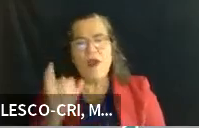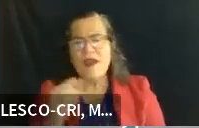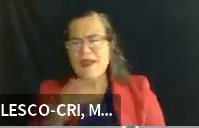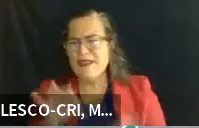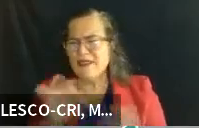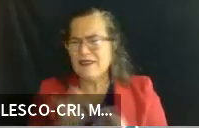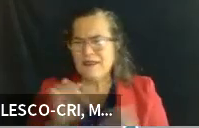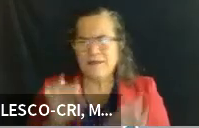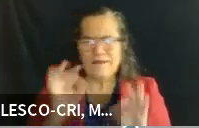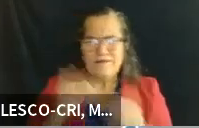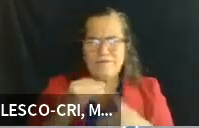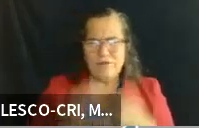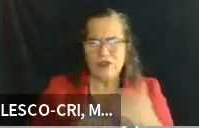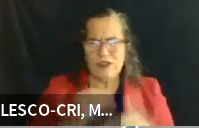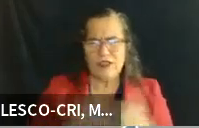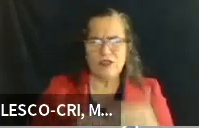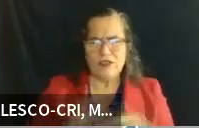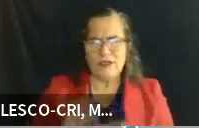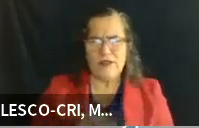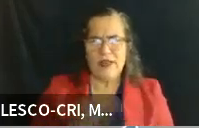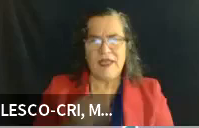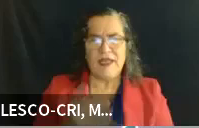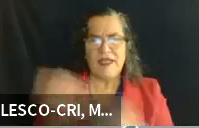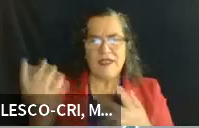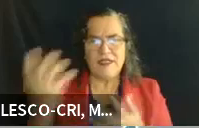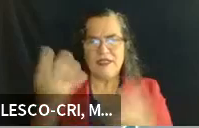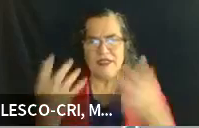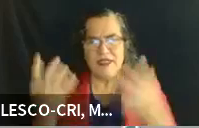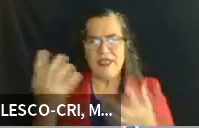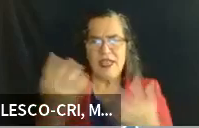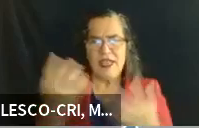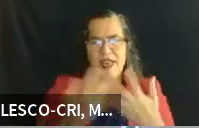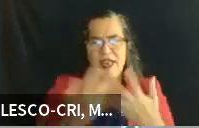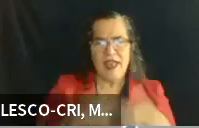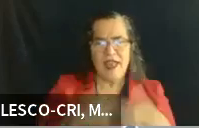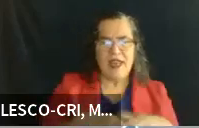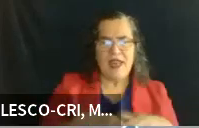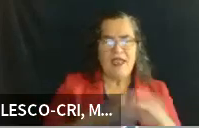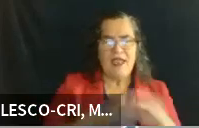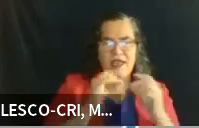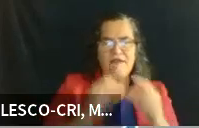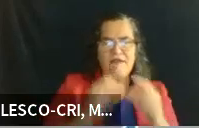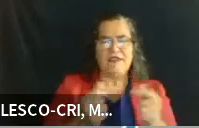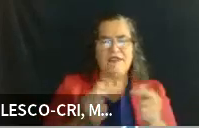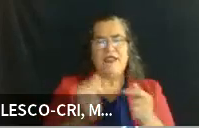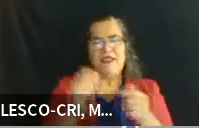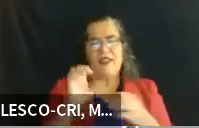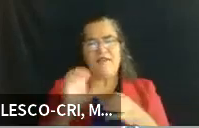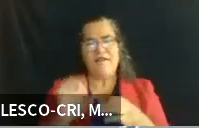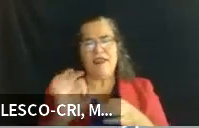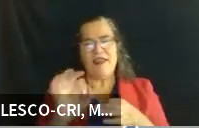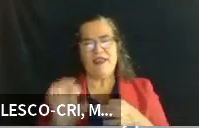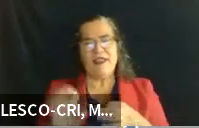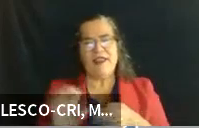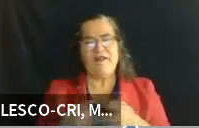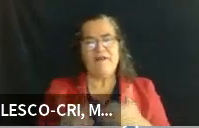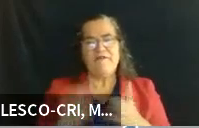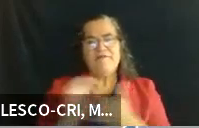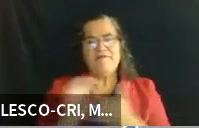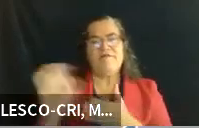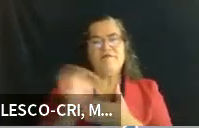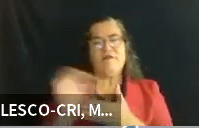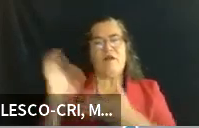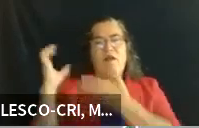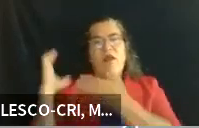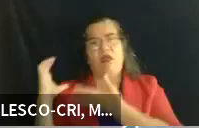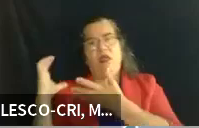procesos se lleven a cabo de manera sinérgica, de manera eficiente, efectiva, para evitar tanto la sobrecarga de